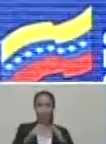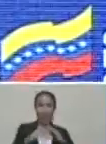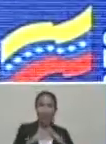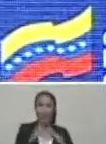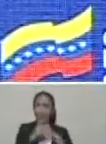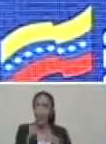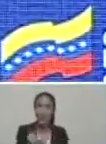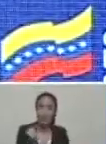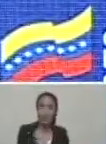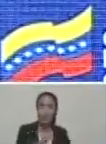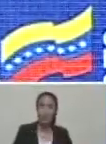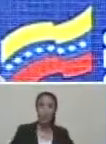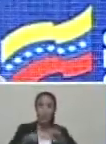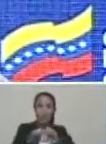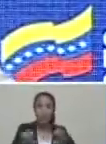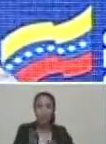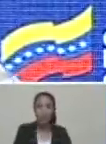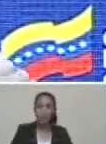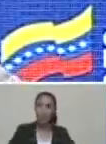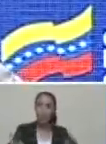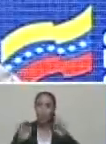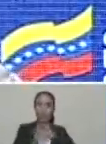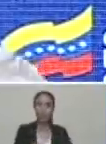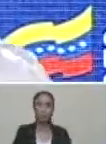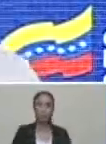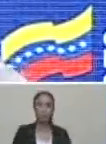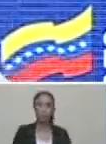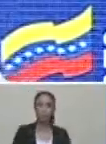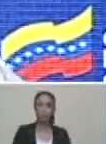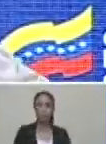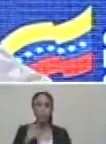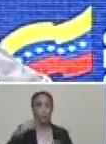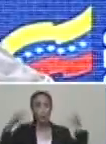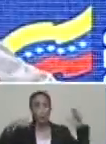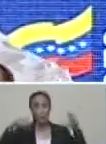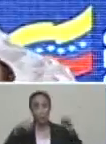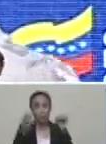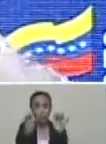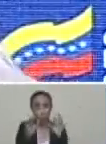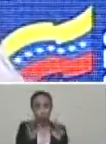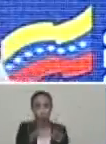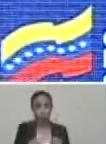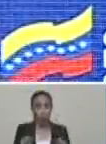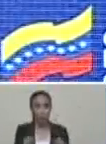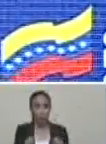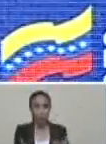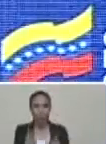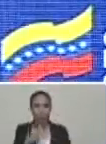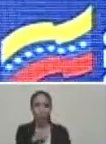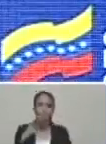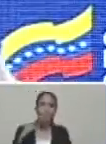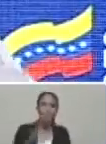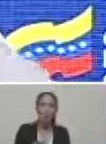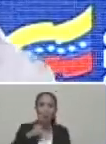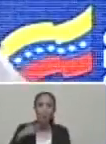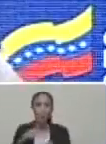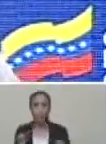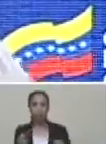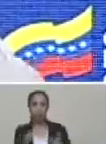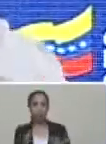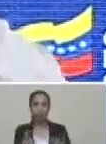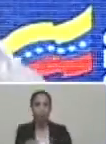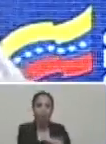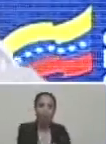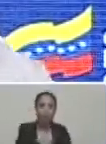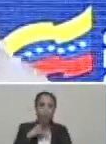trabajo, sobreviviendo, dígame, en la época del invierno, mueren centenares de personas congeladas en las